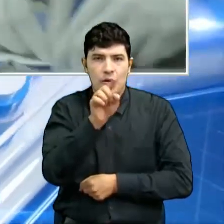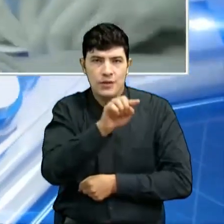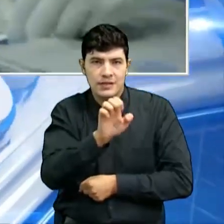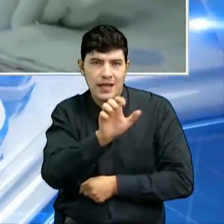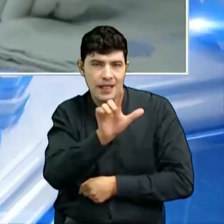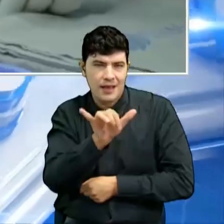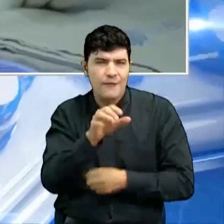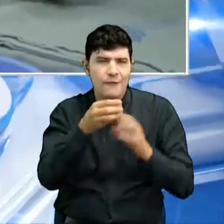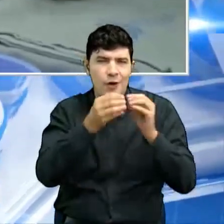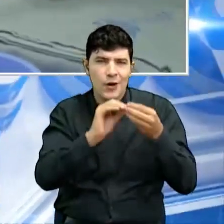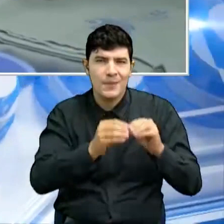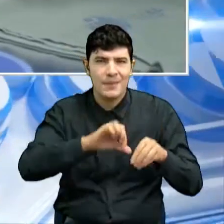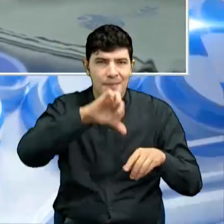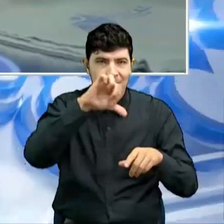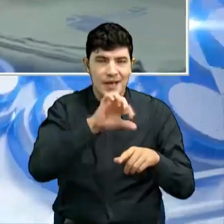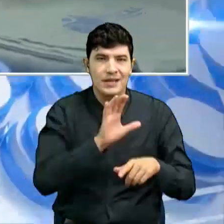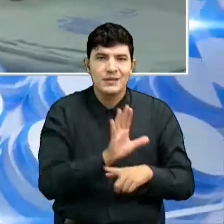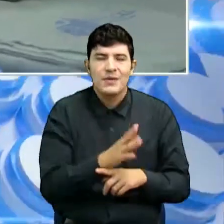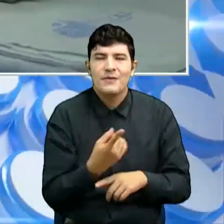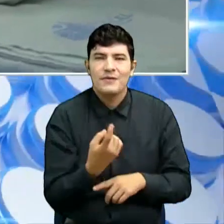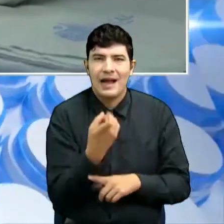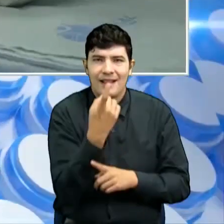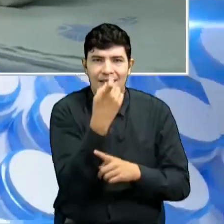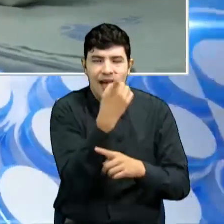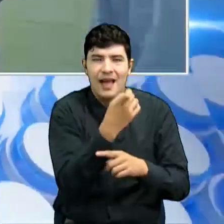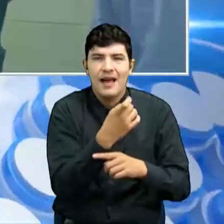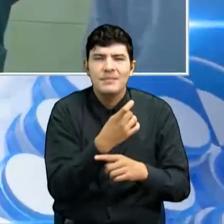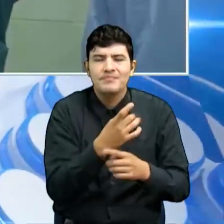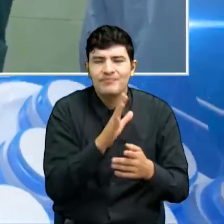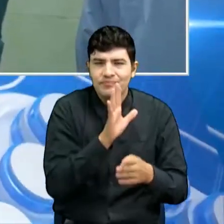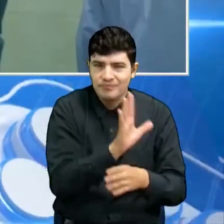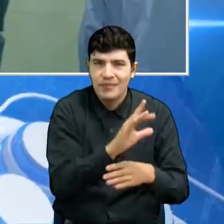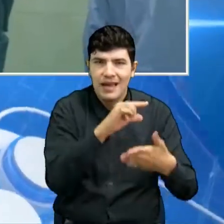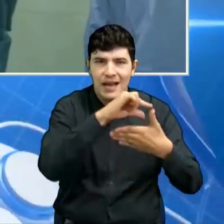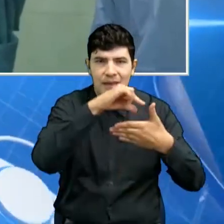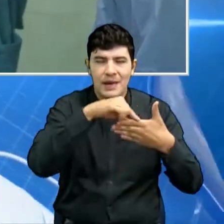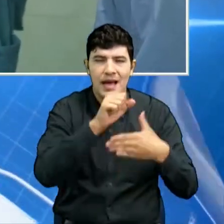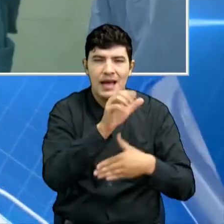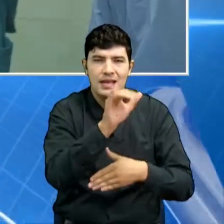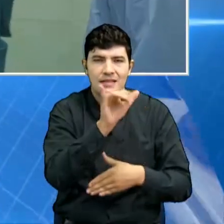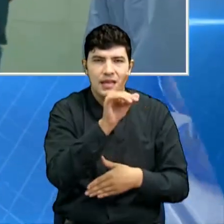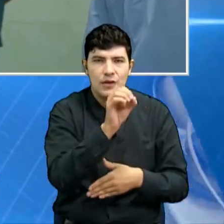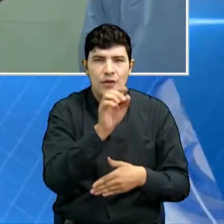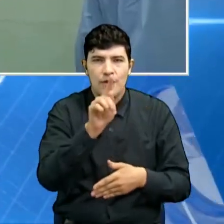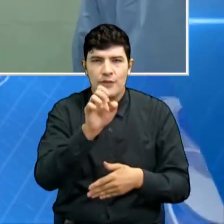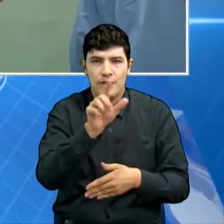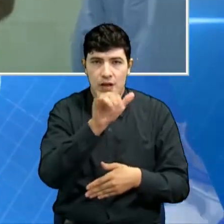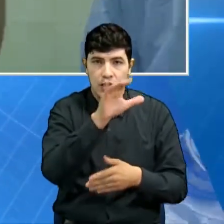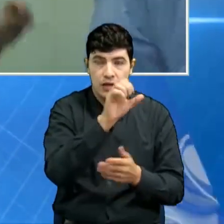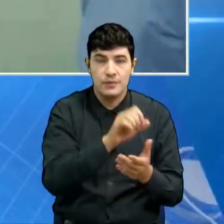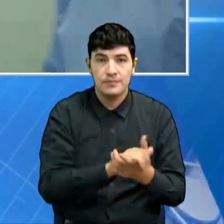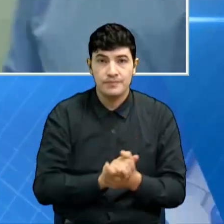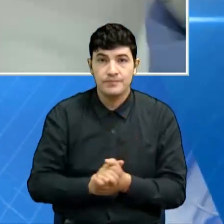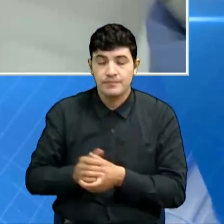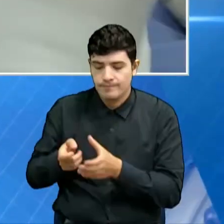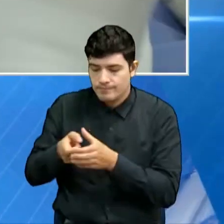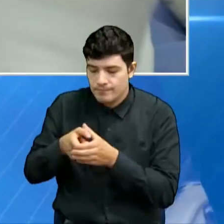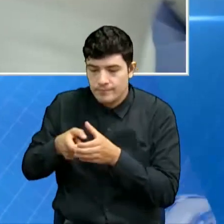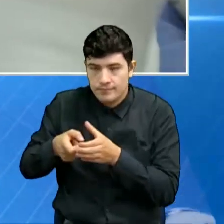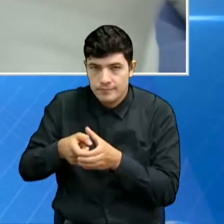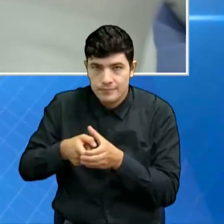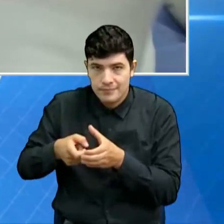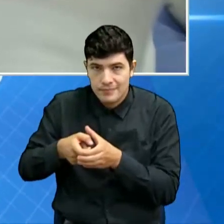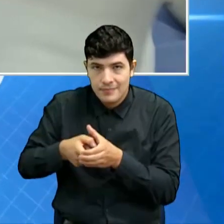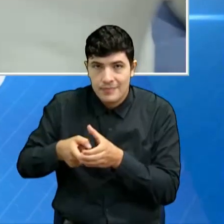por una falta de ácido fólico. Nuestra columna, cuando somos unos embriones, durante el primer mes se cierra